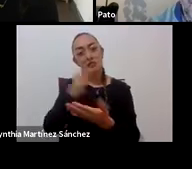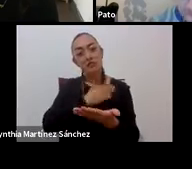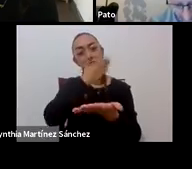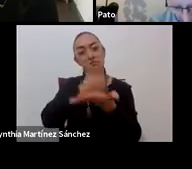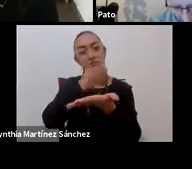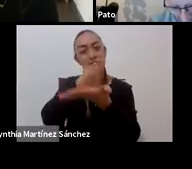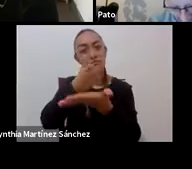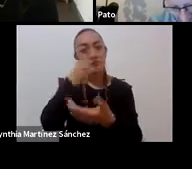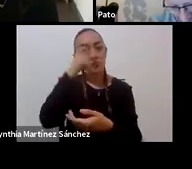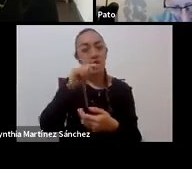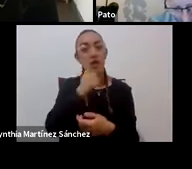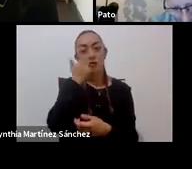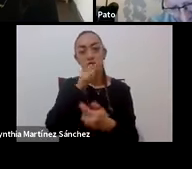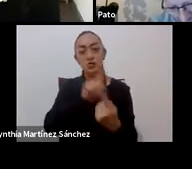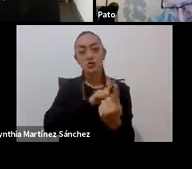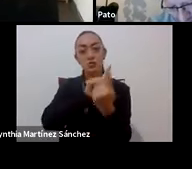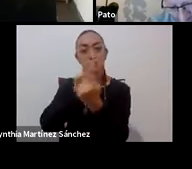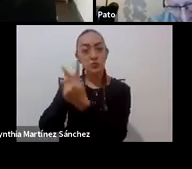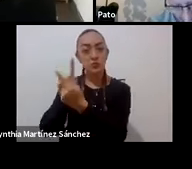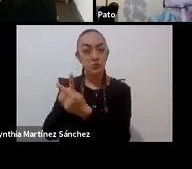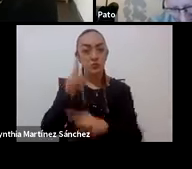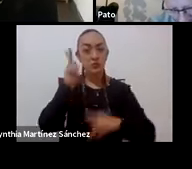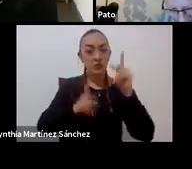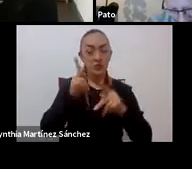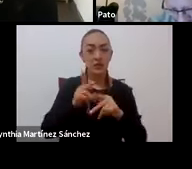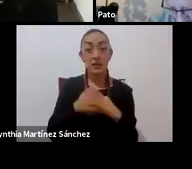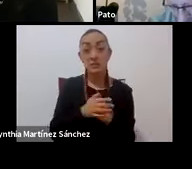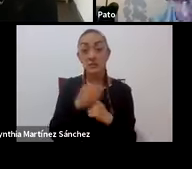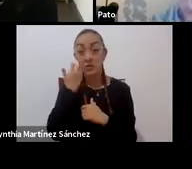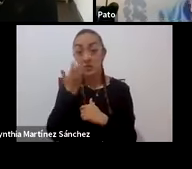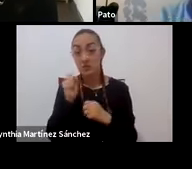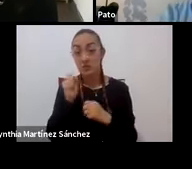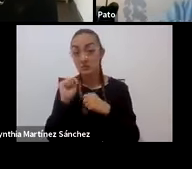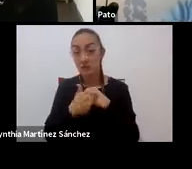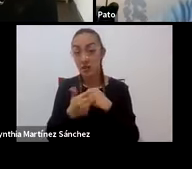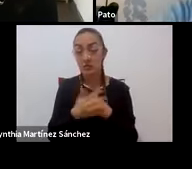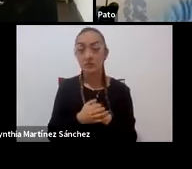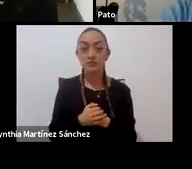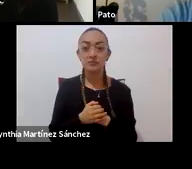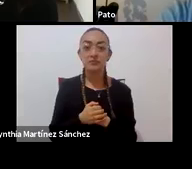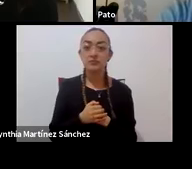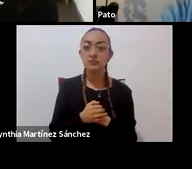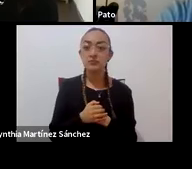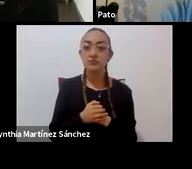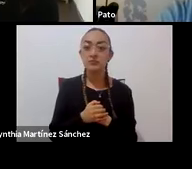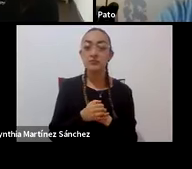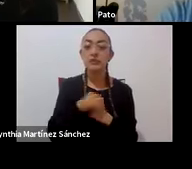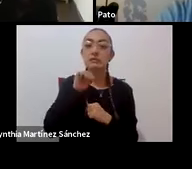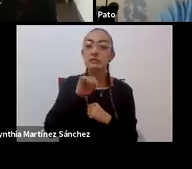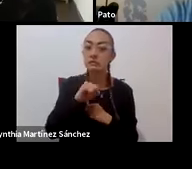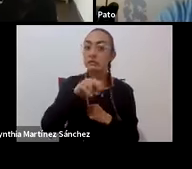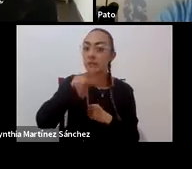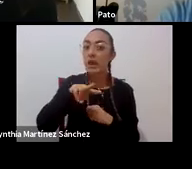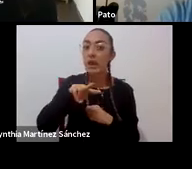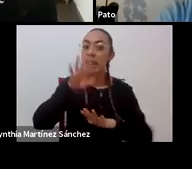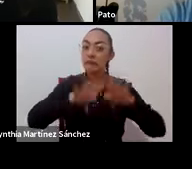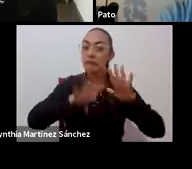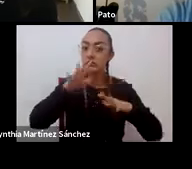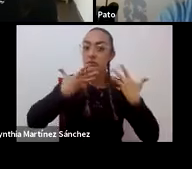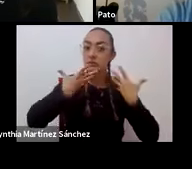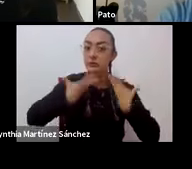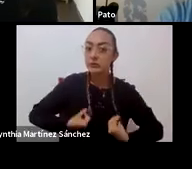forma presencial al lunes, bienvenidos. Sí, nos hemos llevado también varios sustos, Samantha, porque